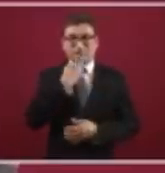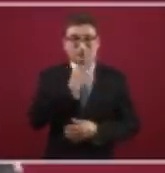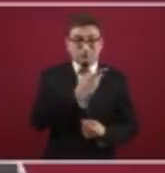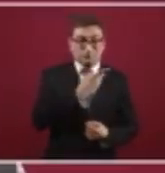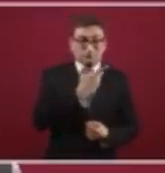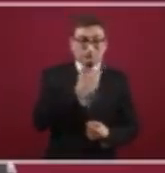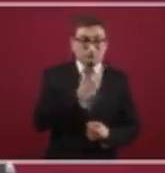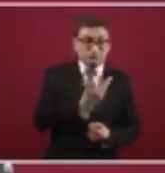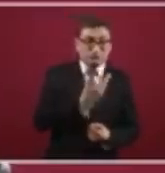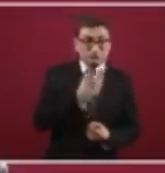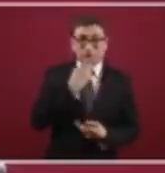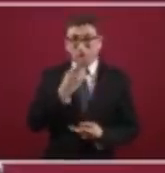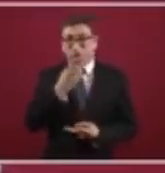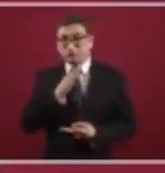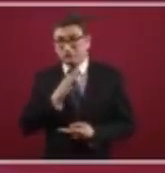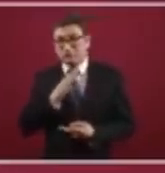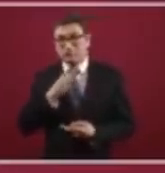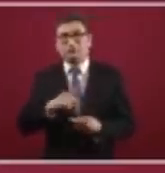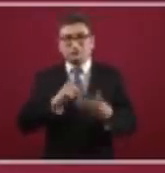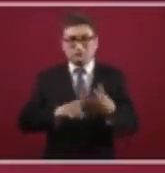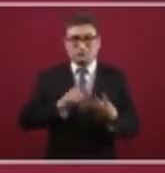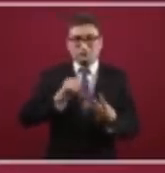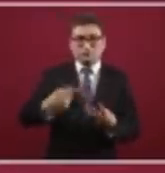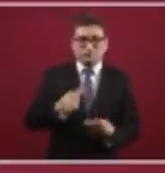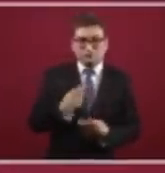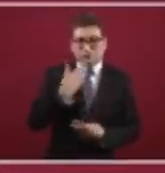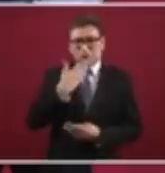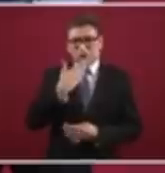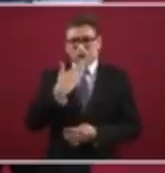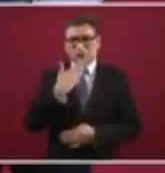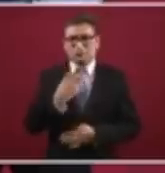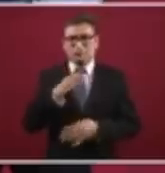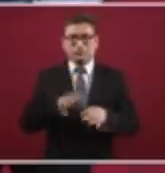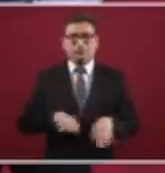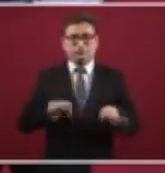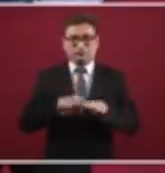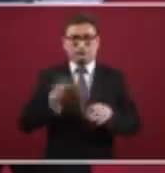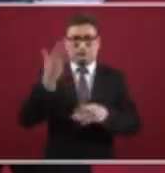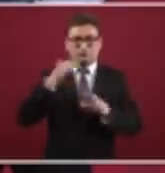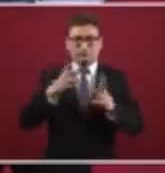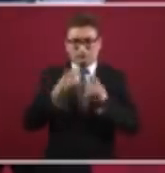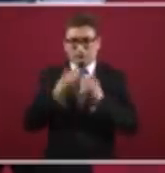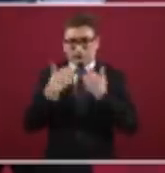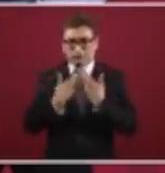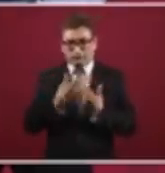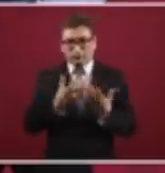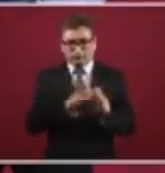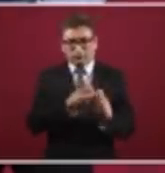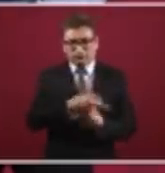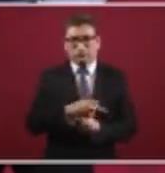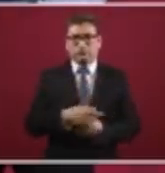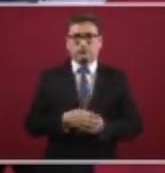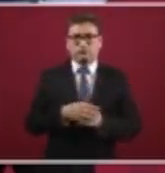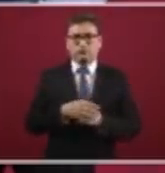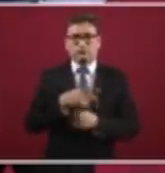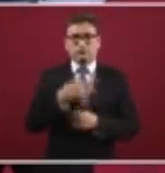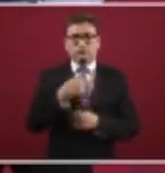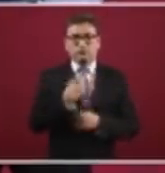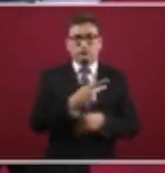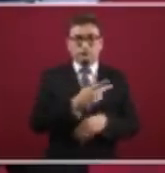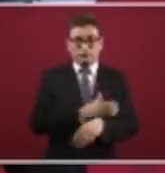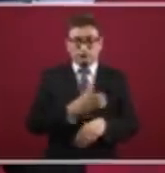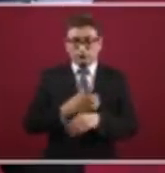pero no hay dos preguntas hay una tercera y esta parte de las reglas que han sostenido contigo no solamente con otros compañeros